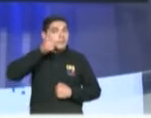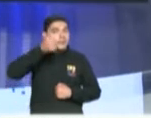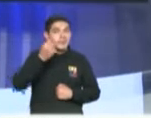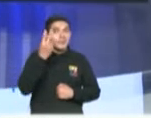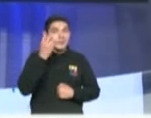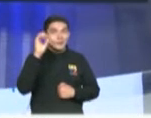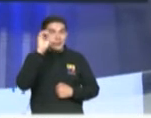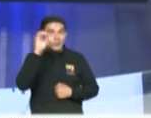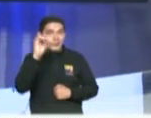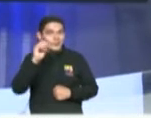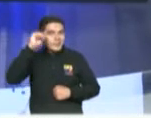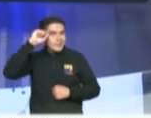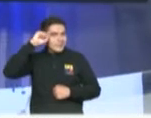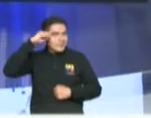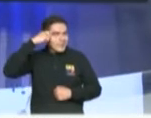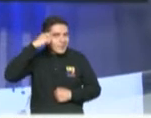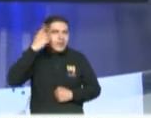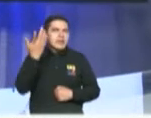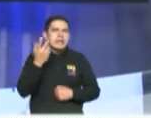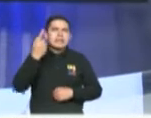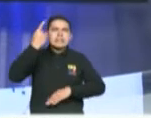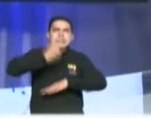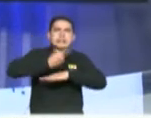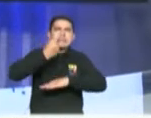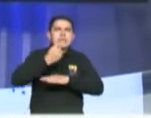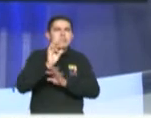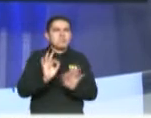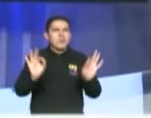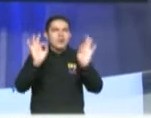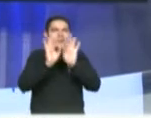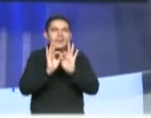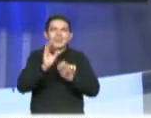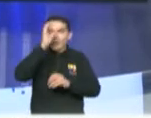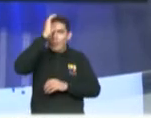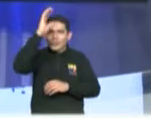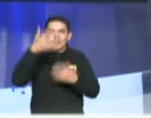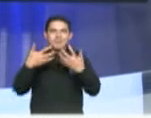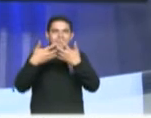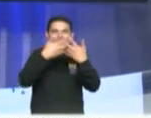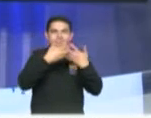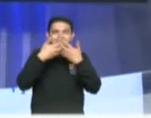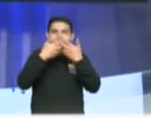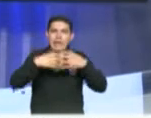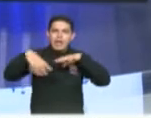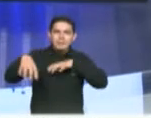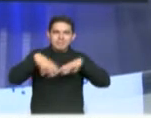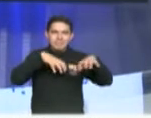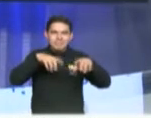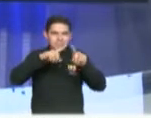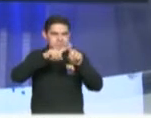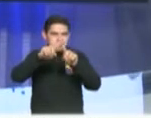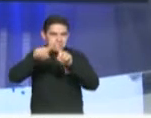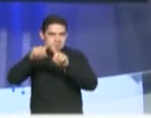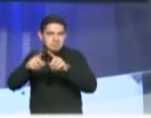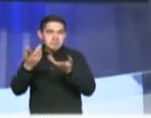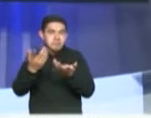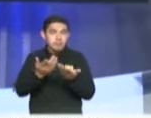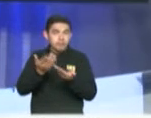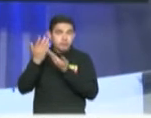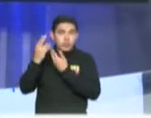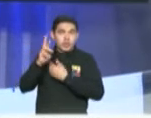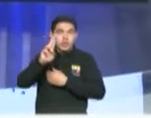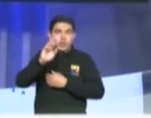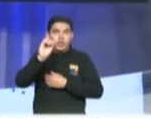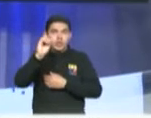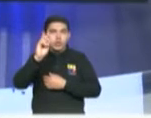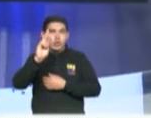octubre se conmemora el día de la interculturalidad en el marco de esta fecha se realizarán algunas actividades rodrigo collahuazo director de la